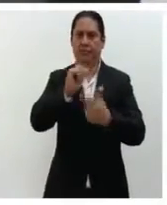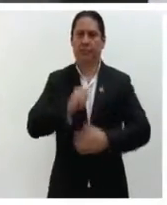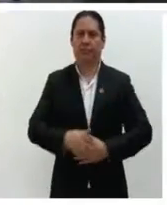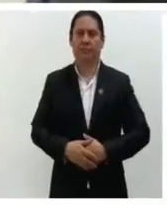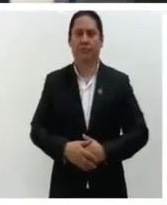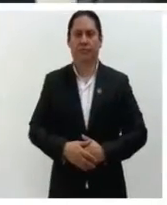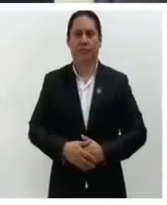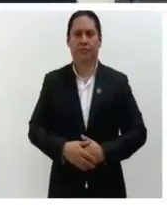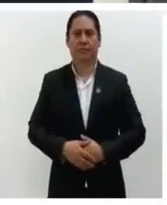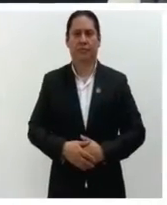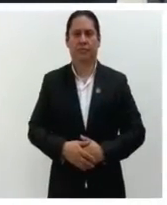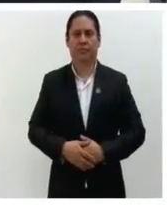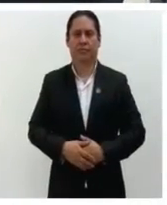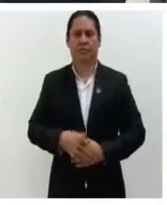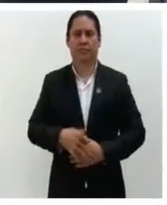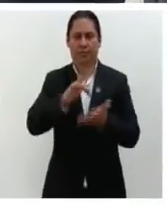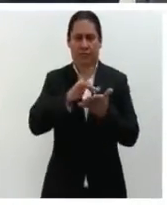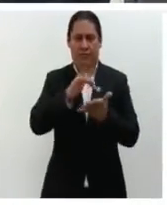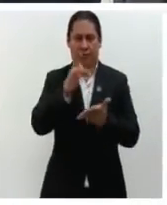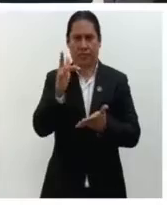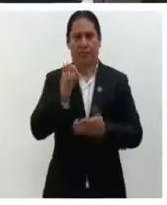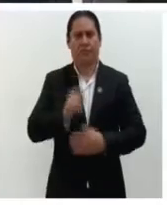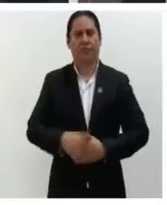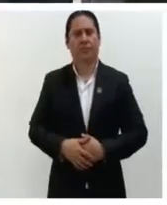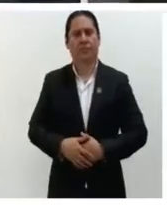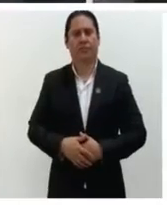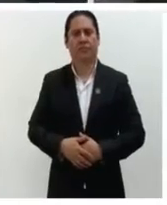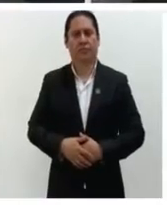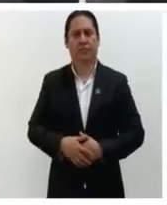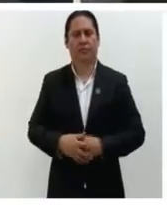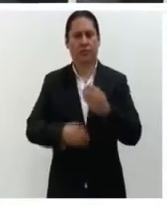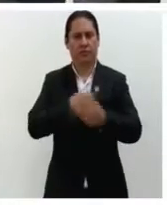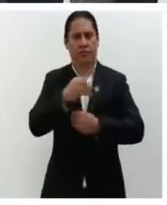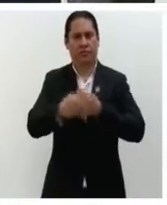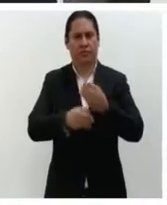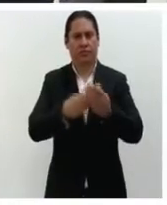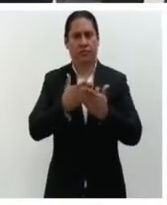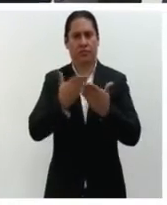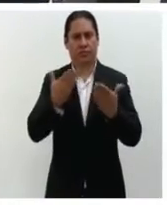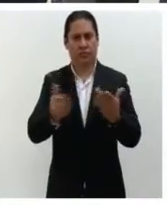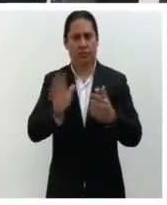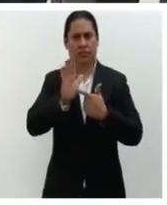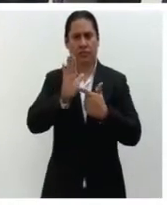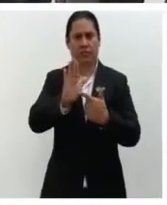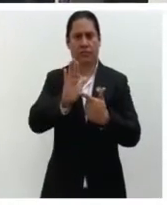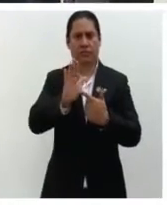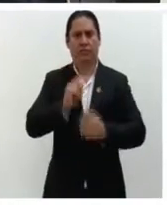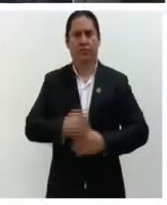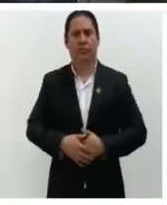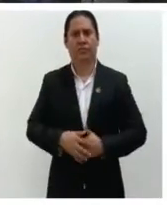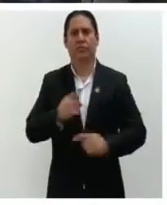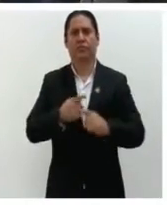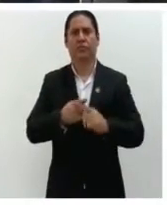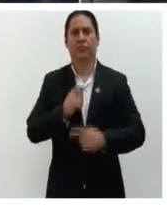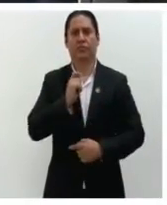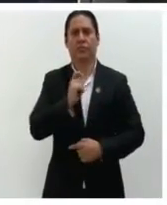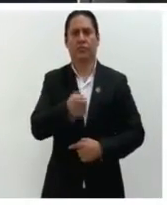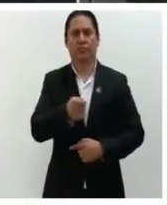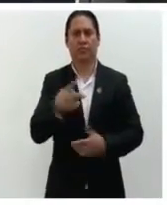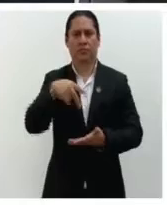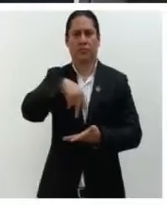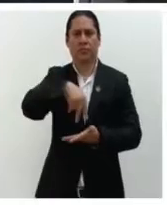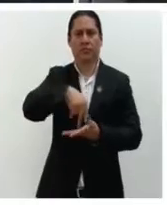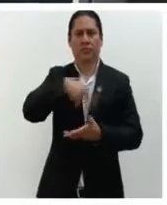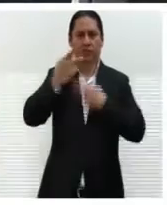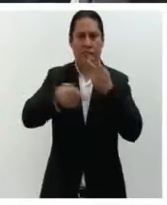presidente. Muchas gracias, diputada secretaria. Está a discusión el dictamen presentado. Quienes deseen hacer uso de la